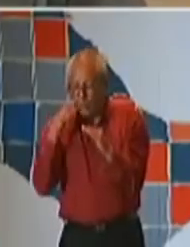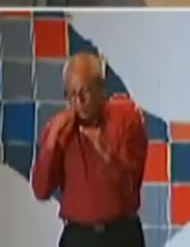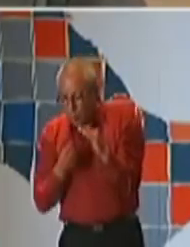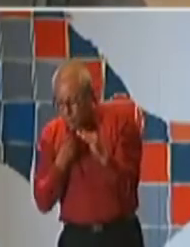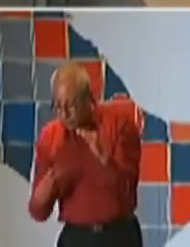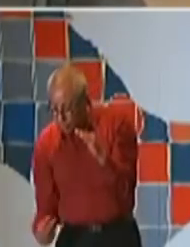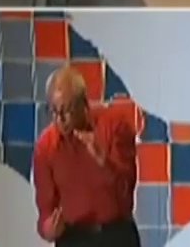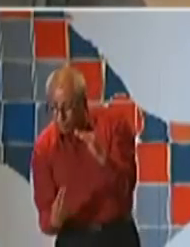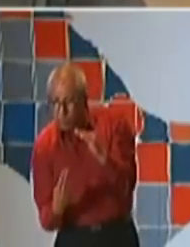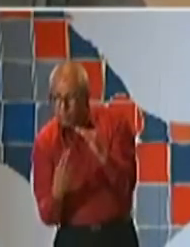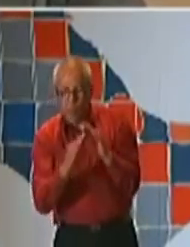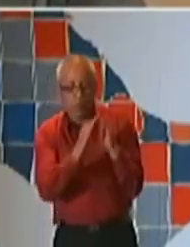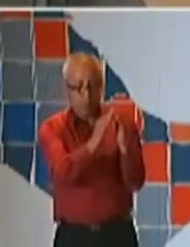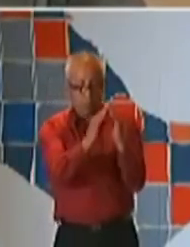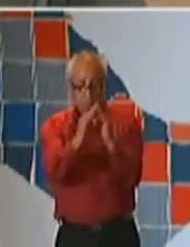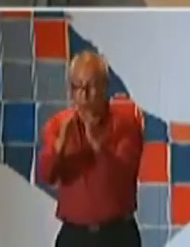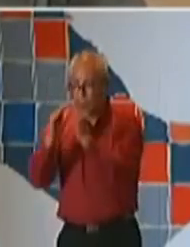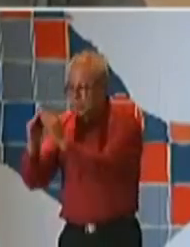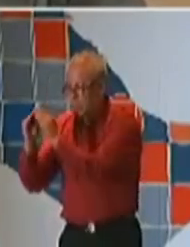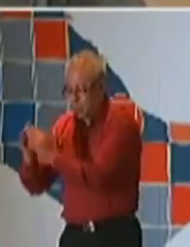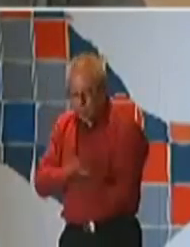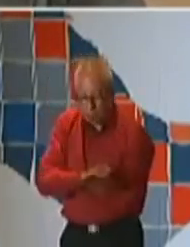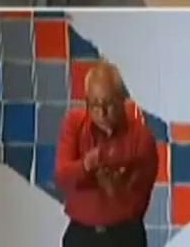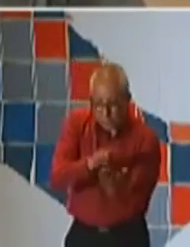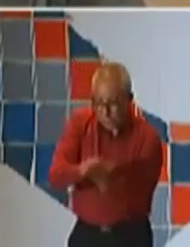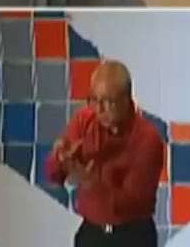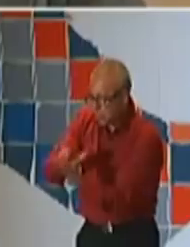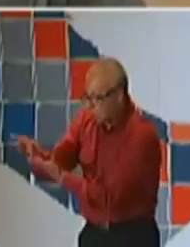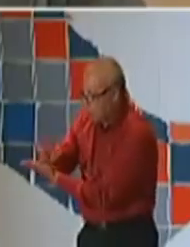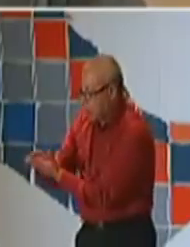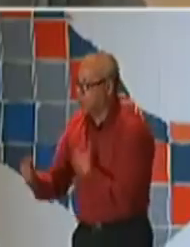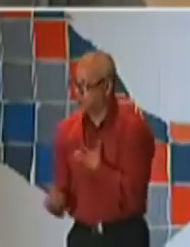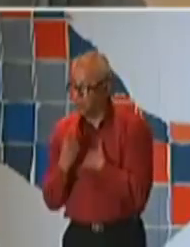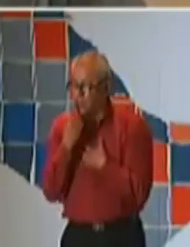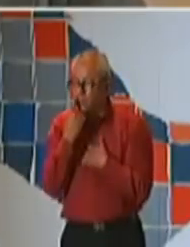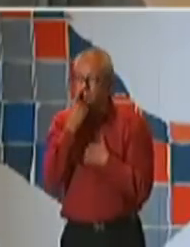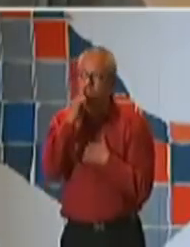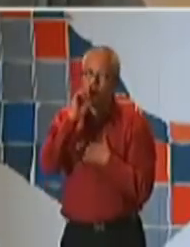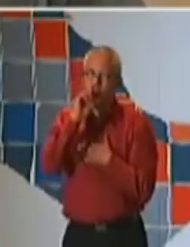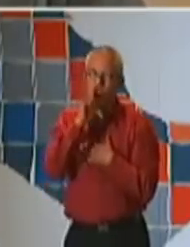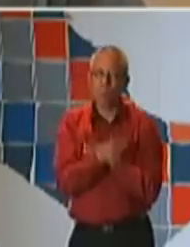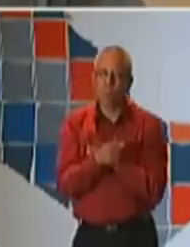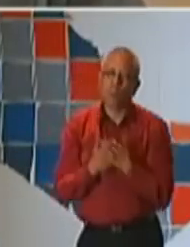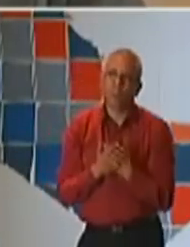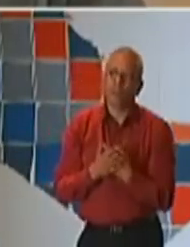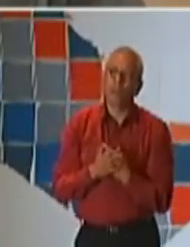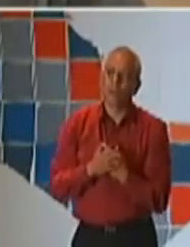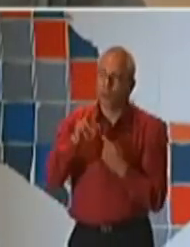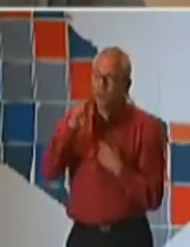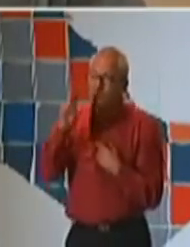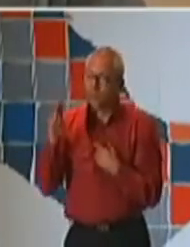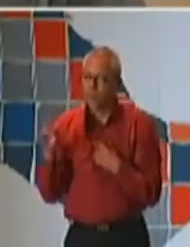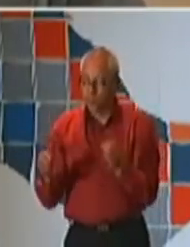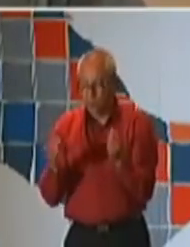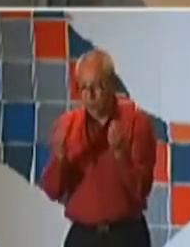y en su difícil tarea de limpieza respiraban mucho oí eloin